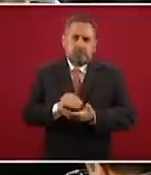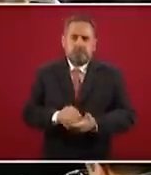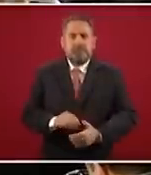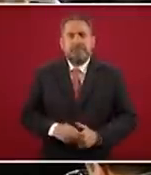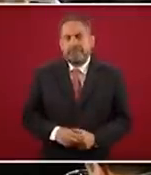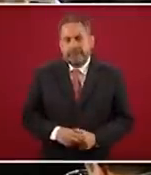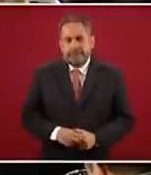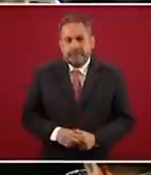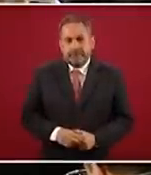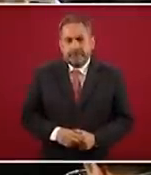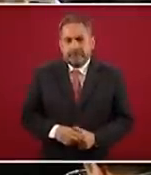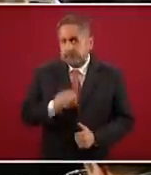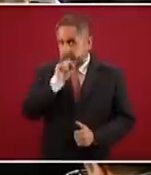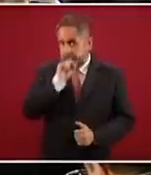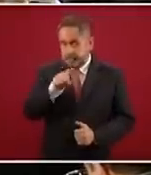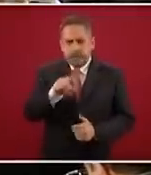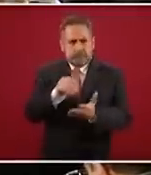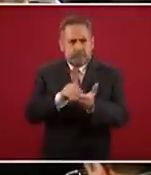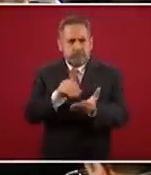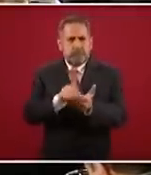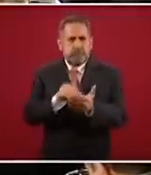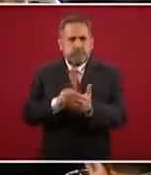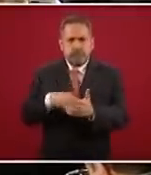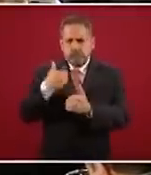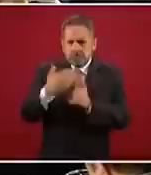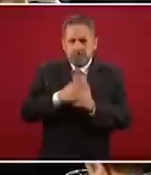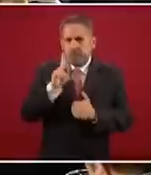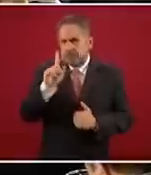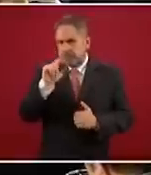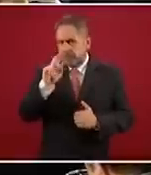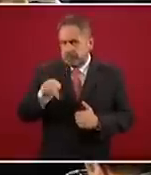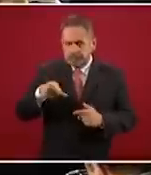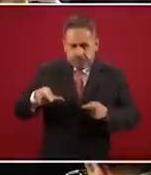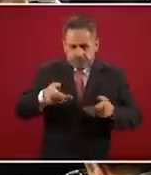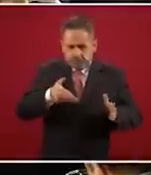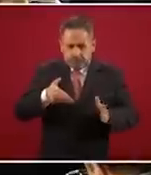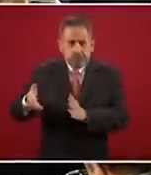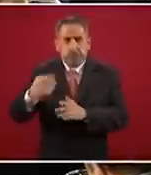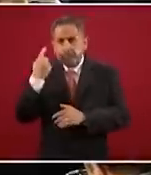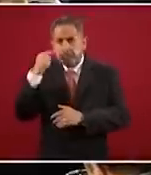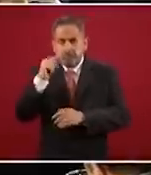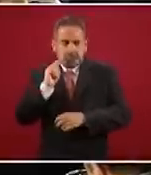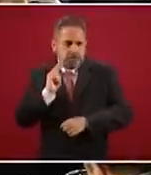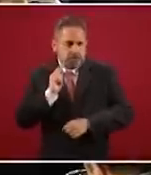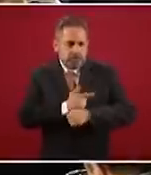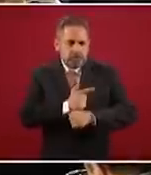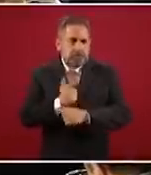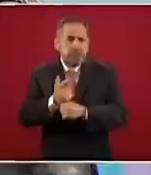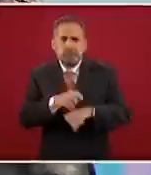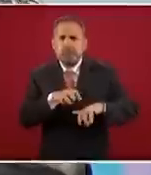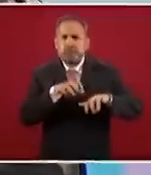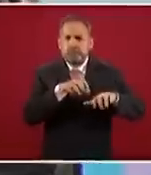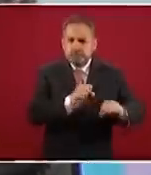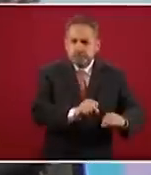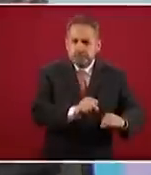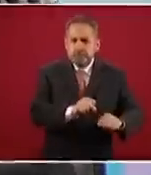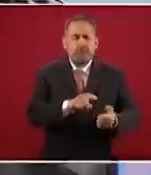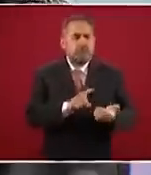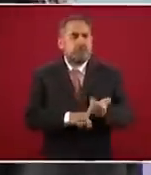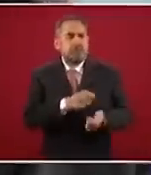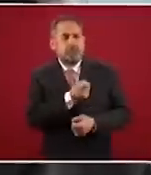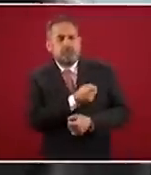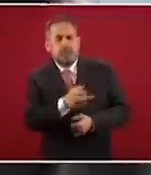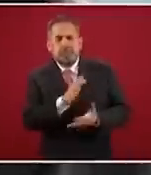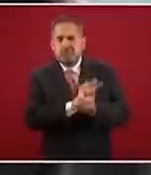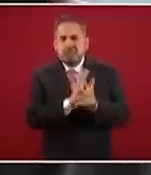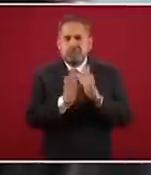También continuar con la aplicación de estrategias que permitan identificar y capturar integrantes de la